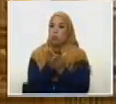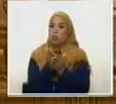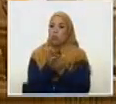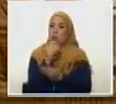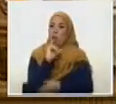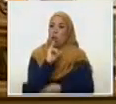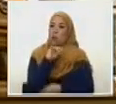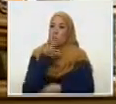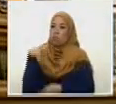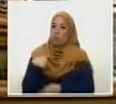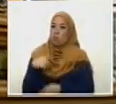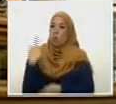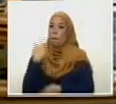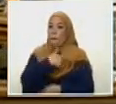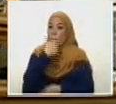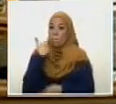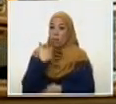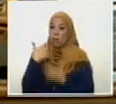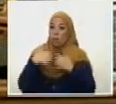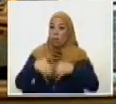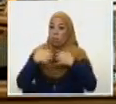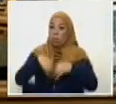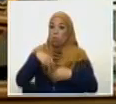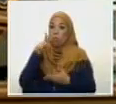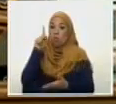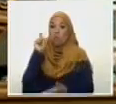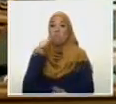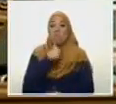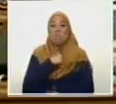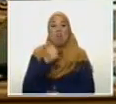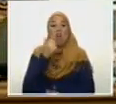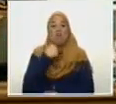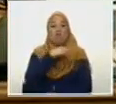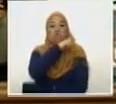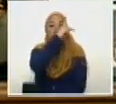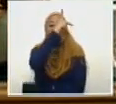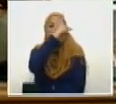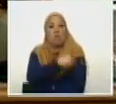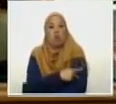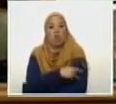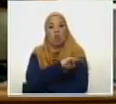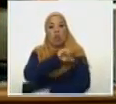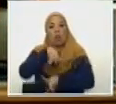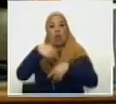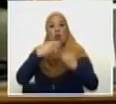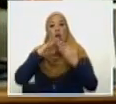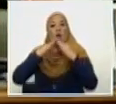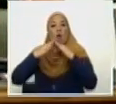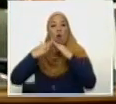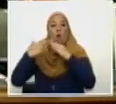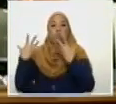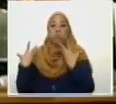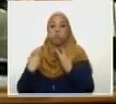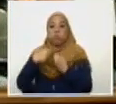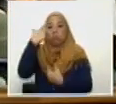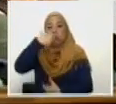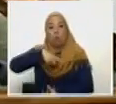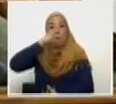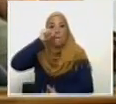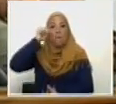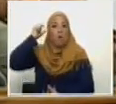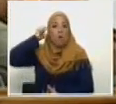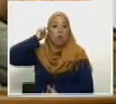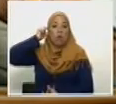estamos bien plantados, compañeros, bien plantadas las compañeras,